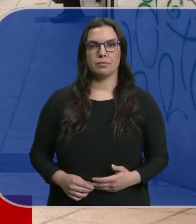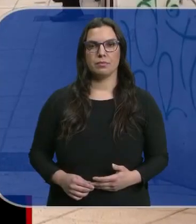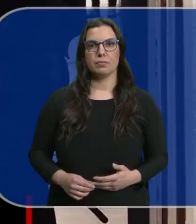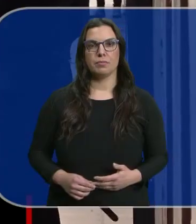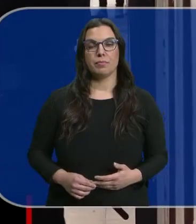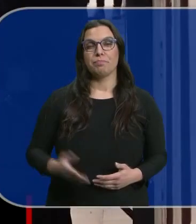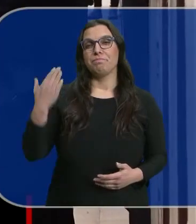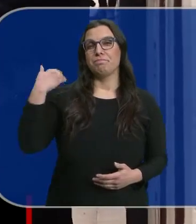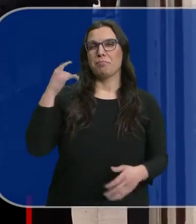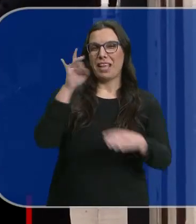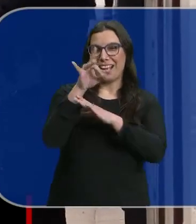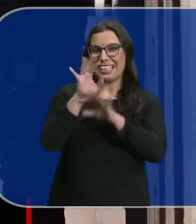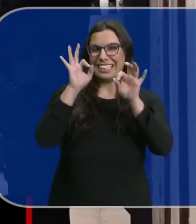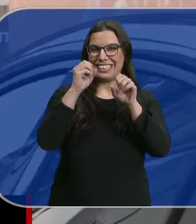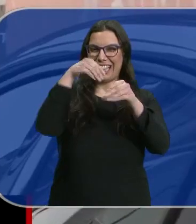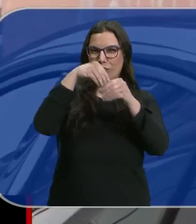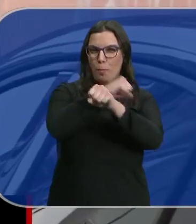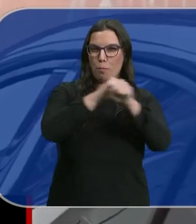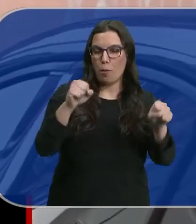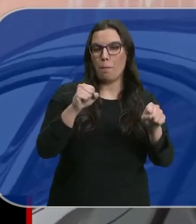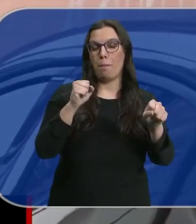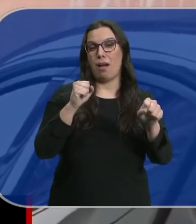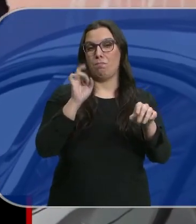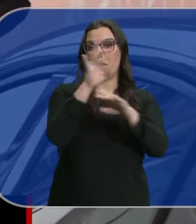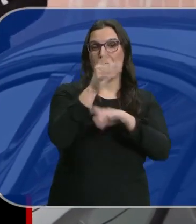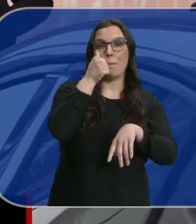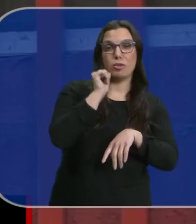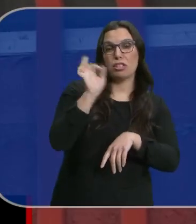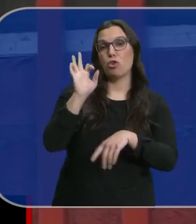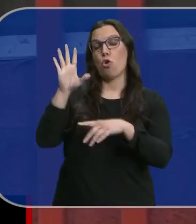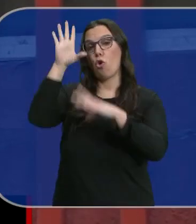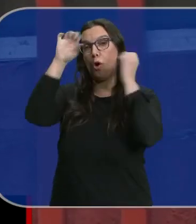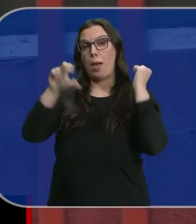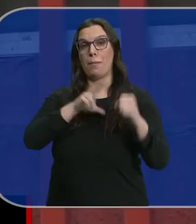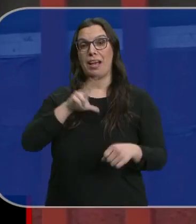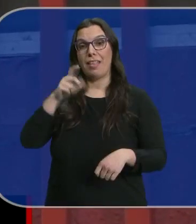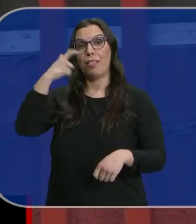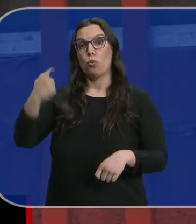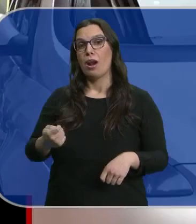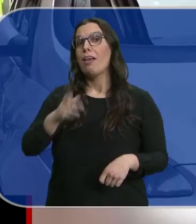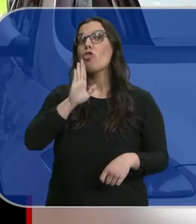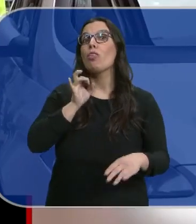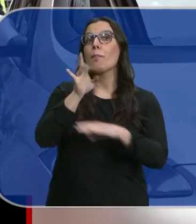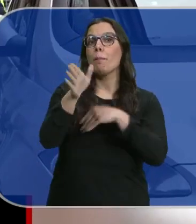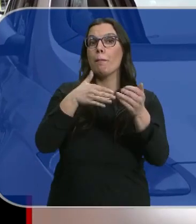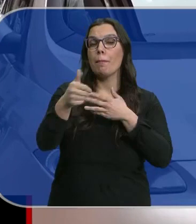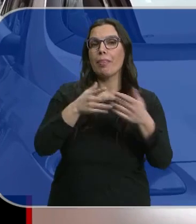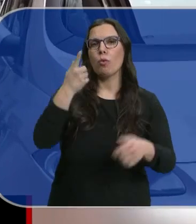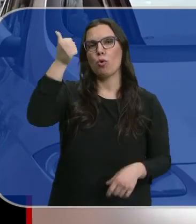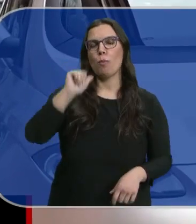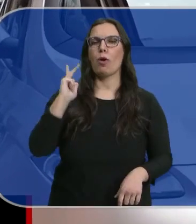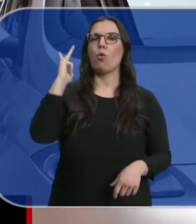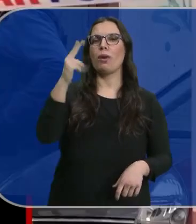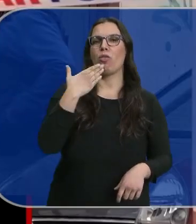El epicentro del envío de cartas explosivas a Pedro Sánchez o a la Embajada de Ucrania estaba en Miranda de Ebro. Un jubilado de 74 años es